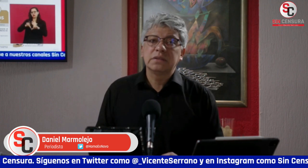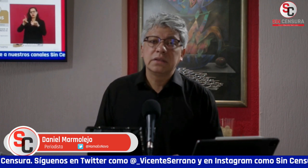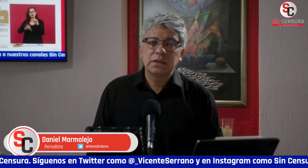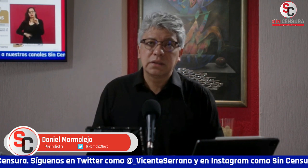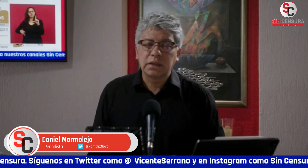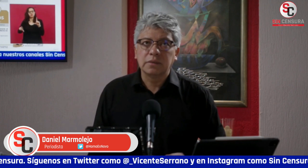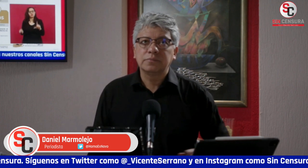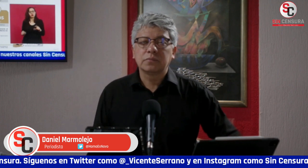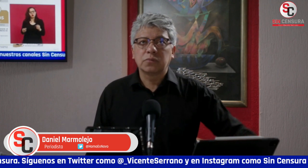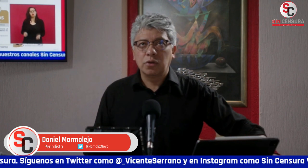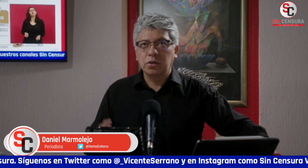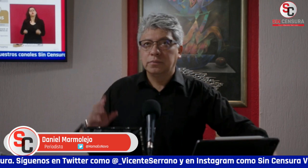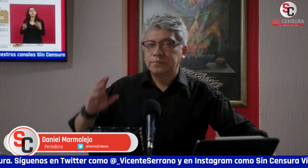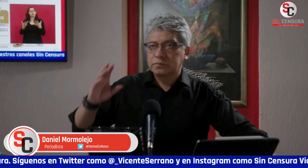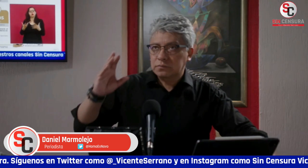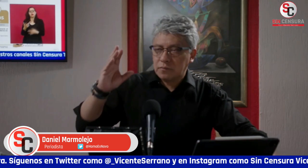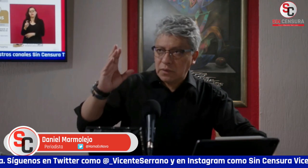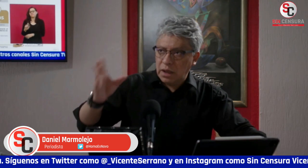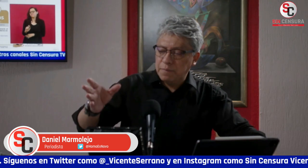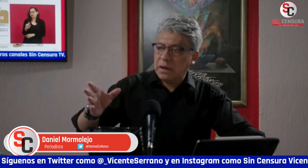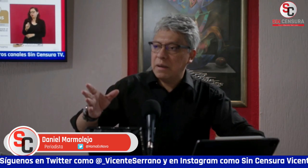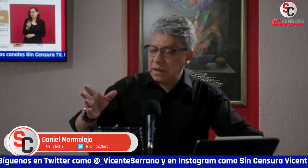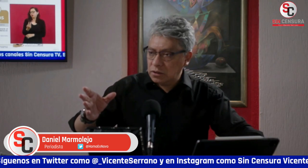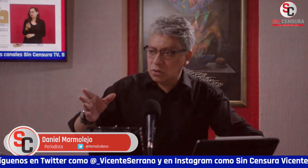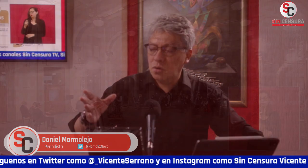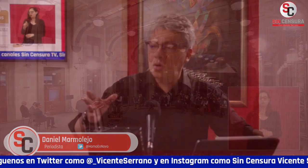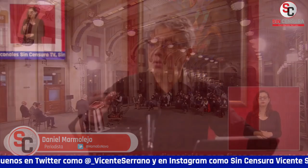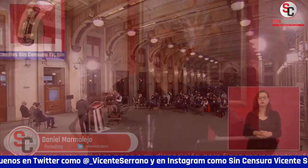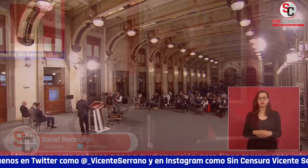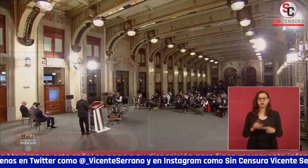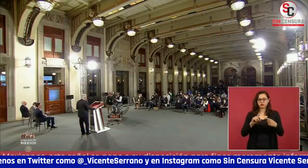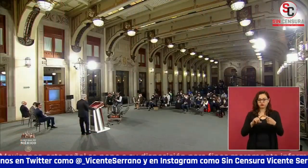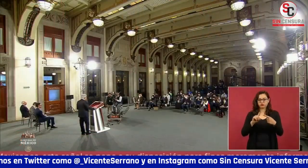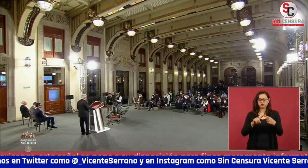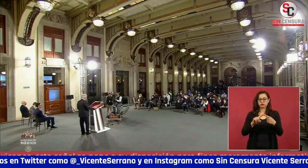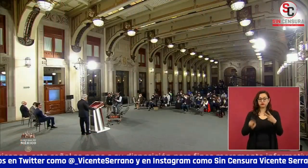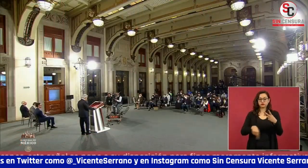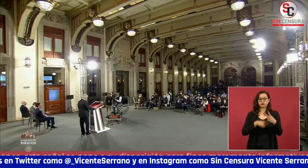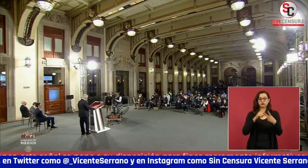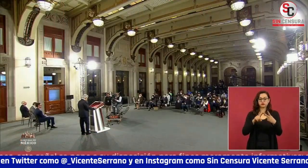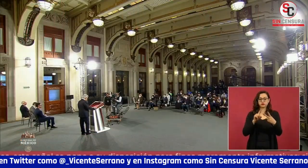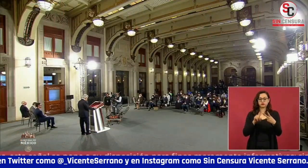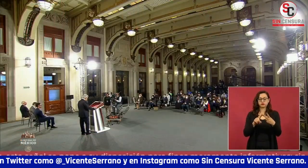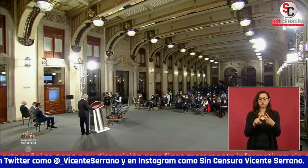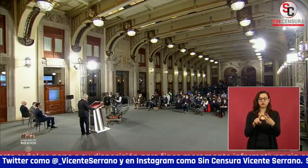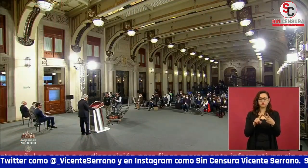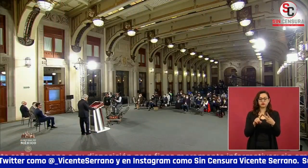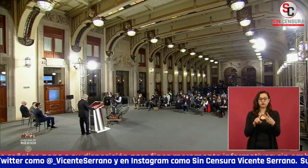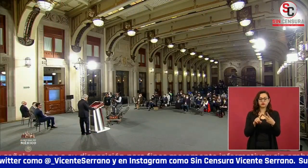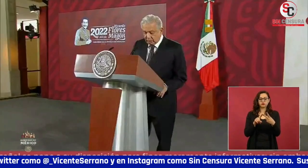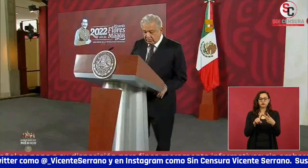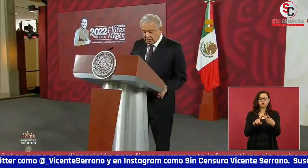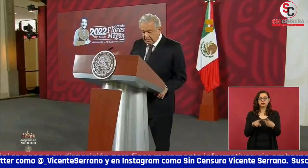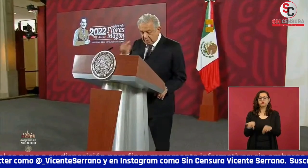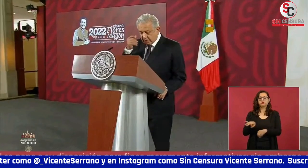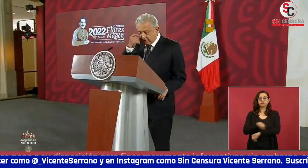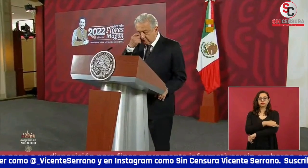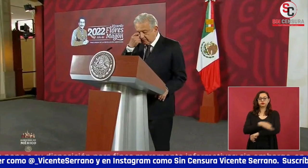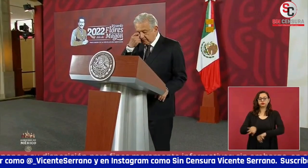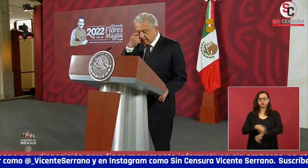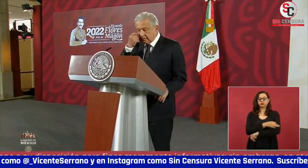del presidente toño al parlamento de la forma en la que lo hizo que es muy